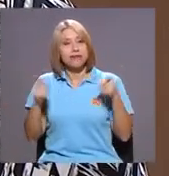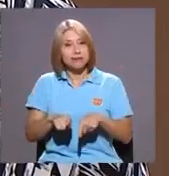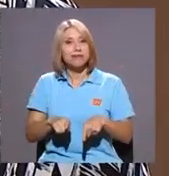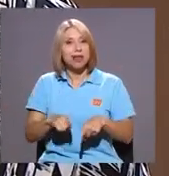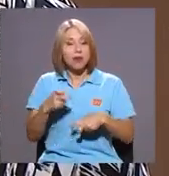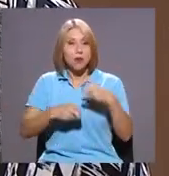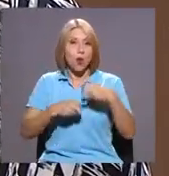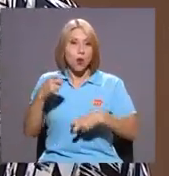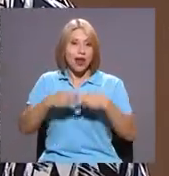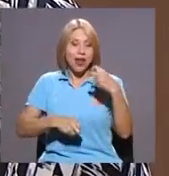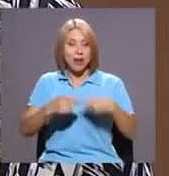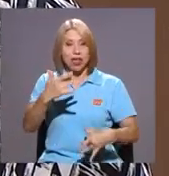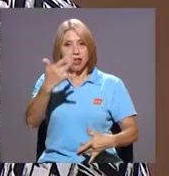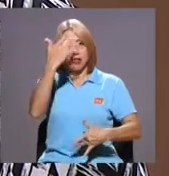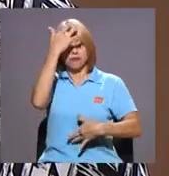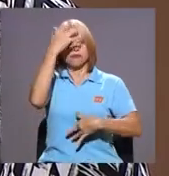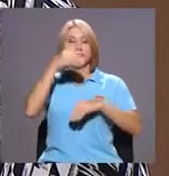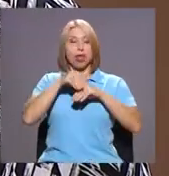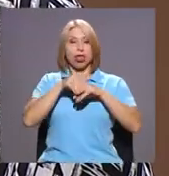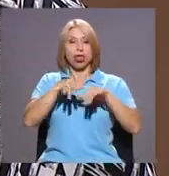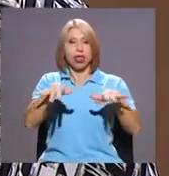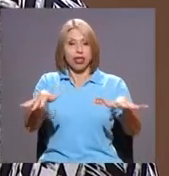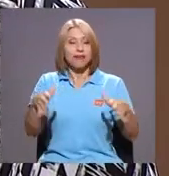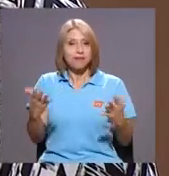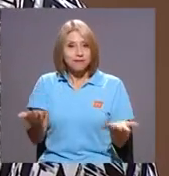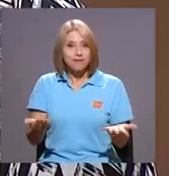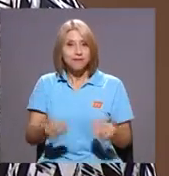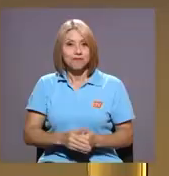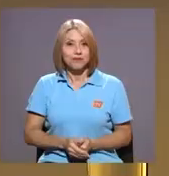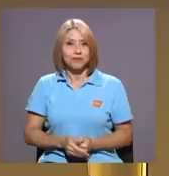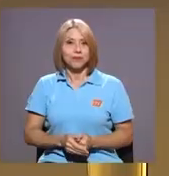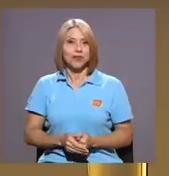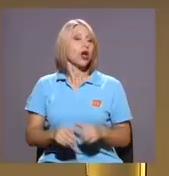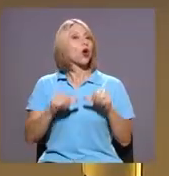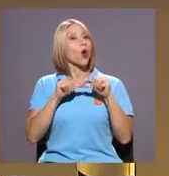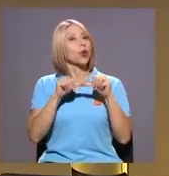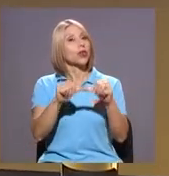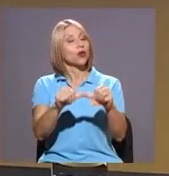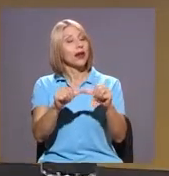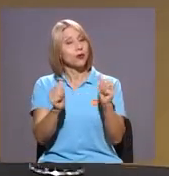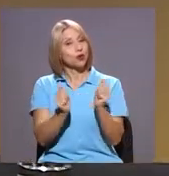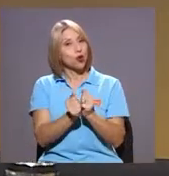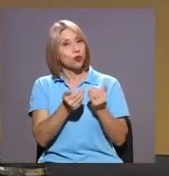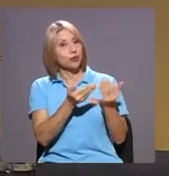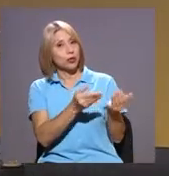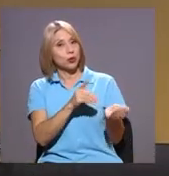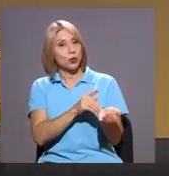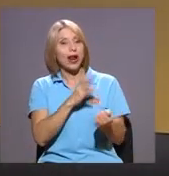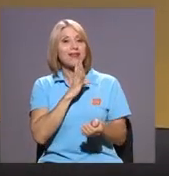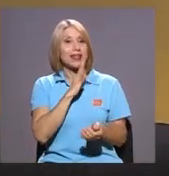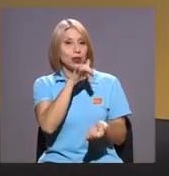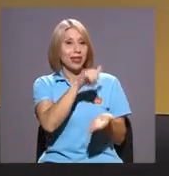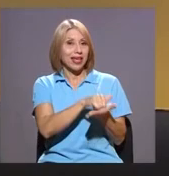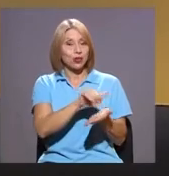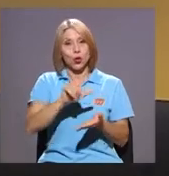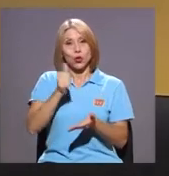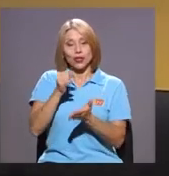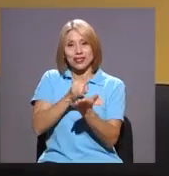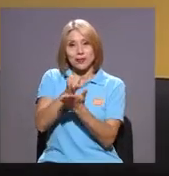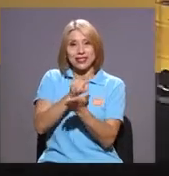el problema de los brotes y de las epidemias que tenemos. Continuaremos, doctor, hablando de eso y de otras investigaciones